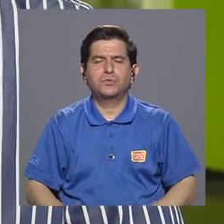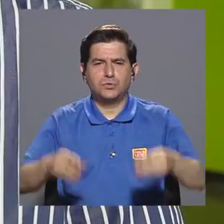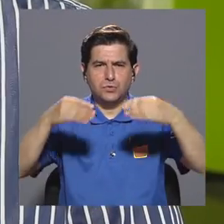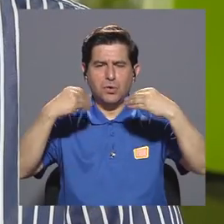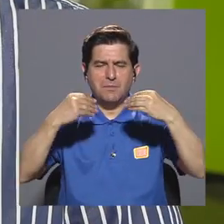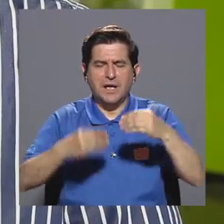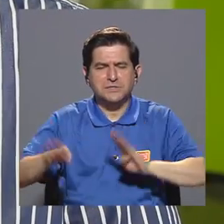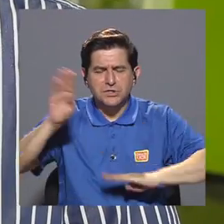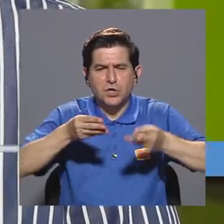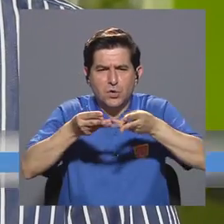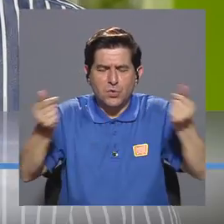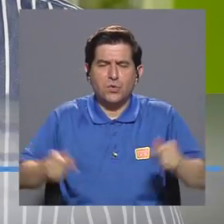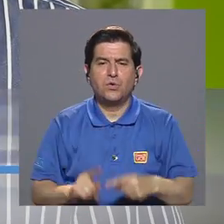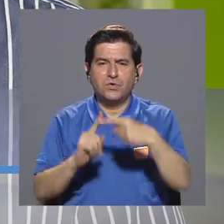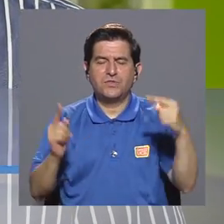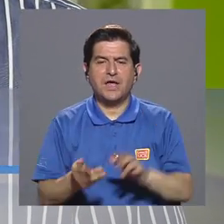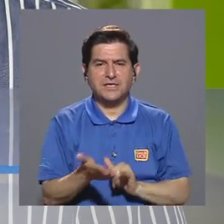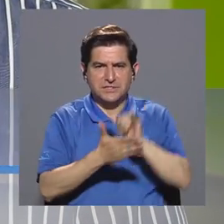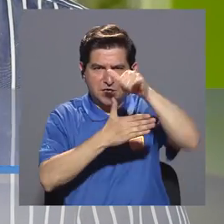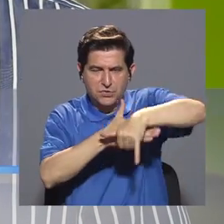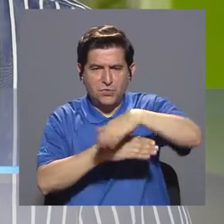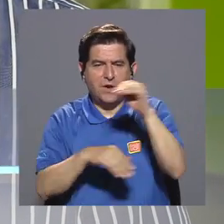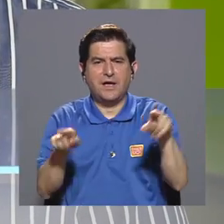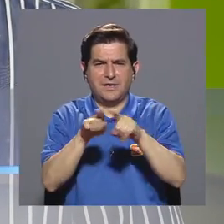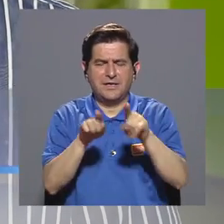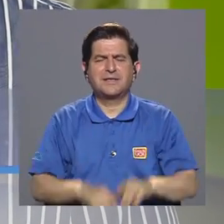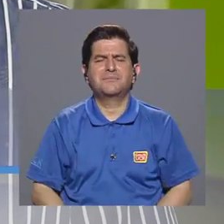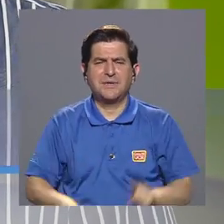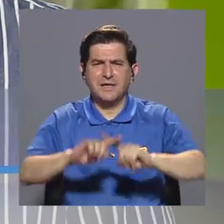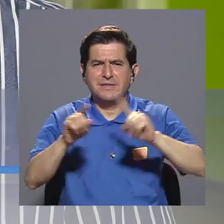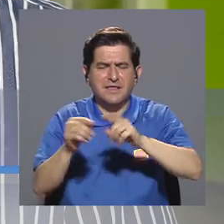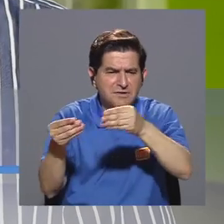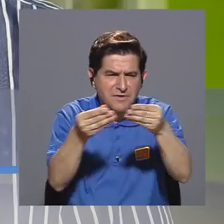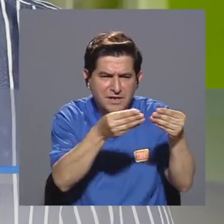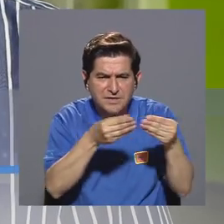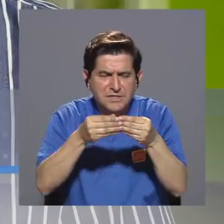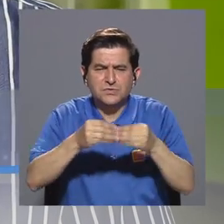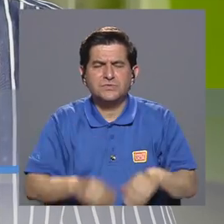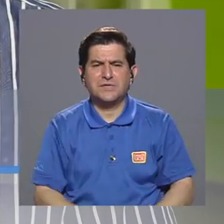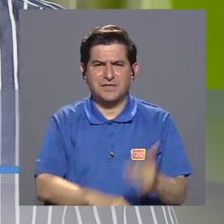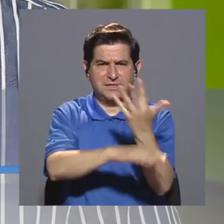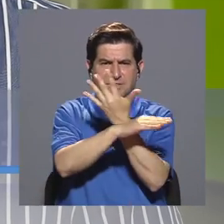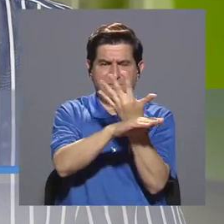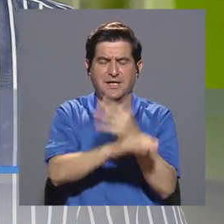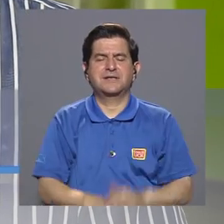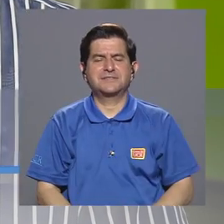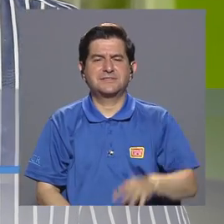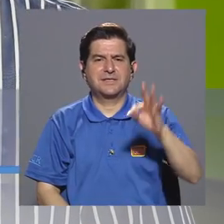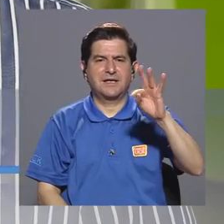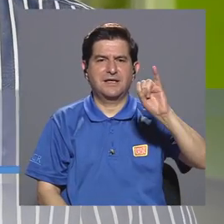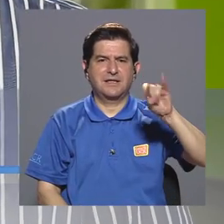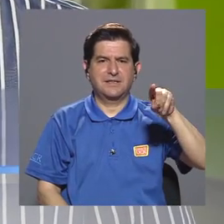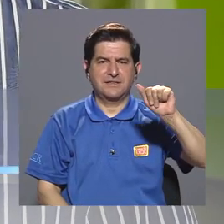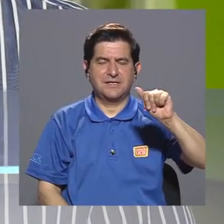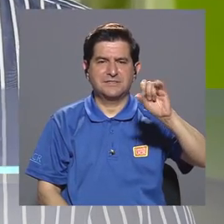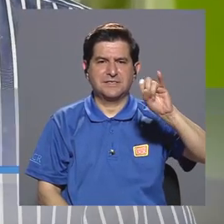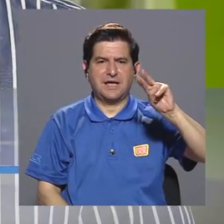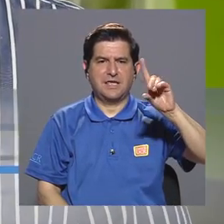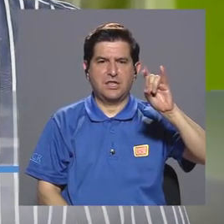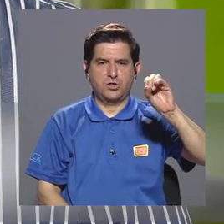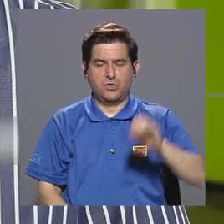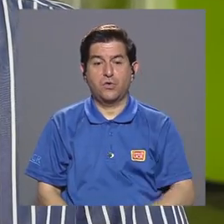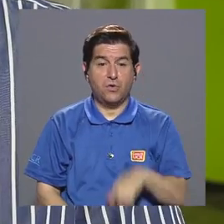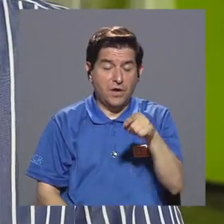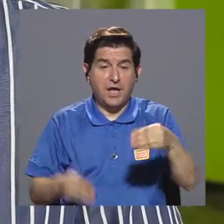plástico biodegradable creado a partir de almidón de yuca y extractos de Renial Malpinia, que es una planta conocida como tiza de indio.